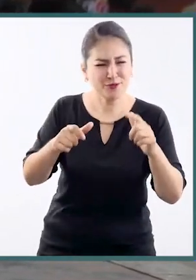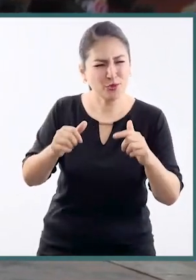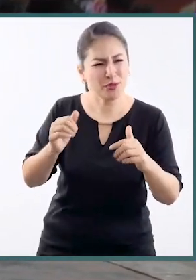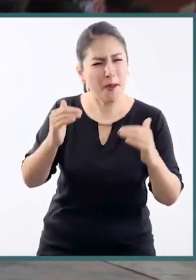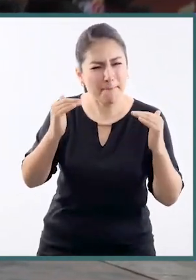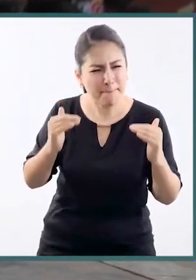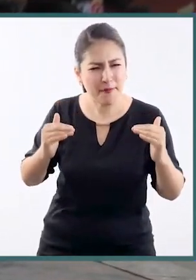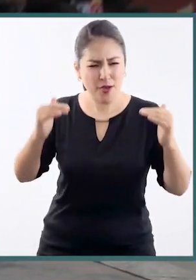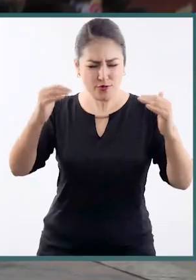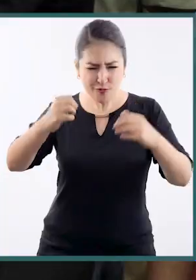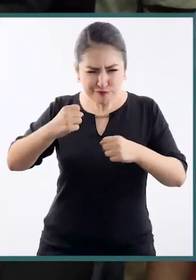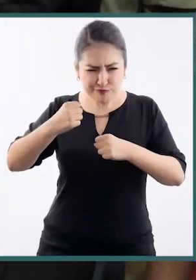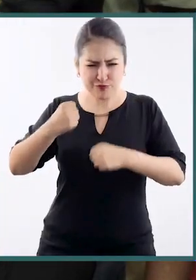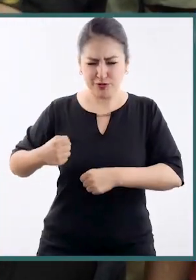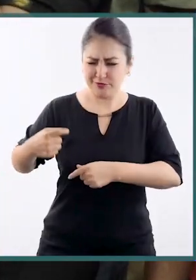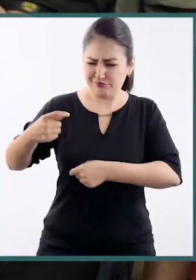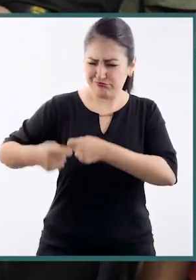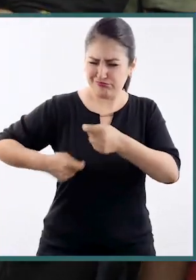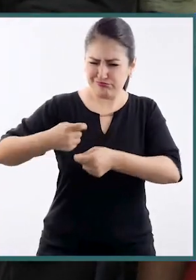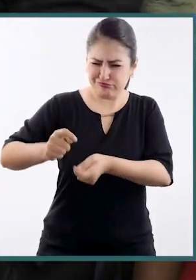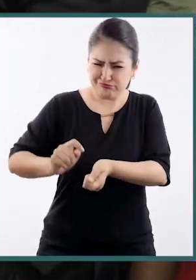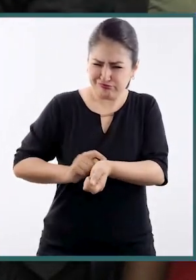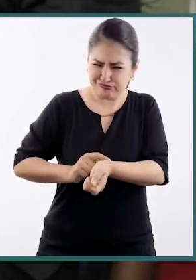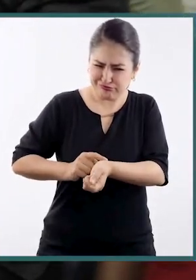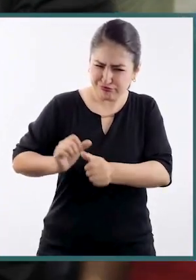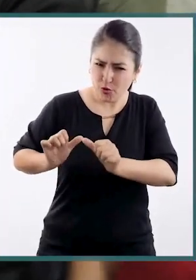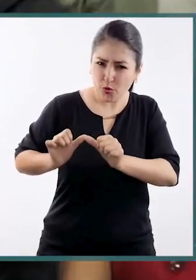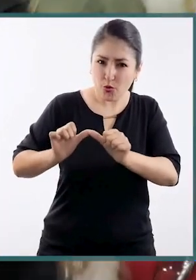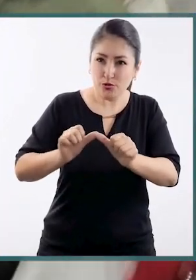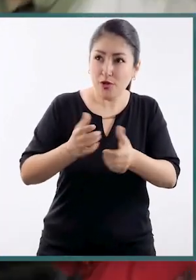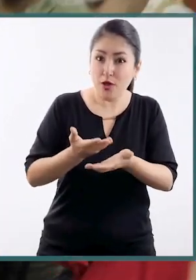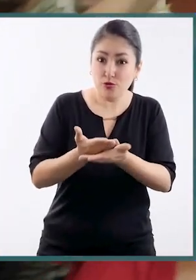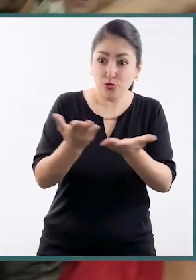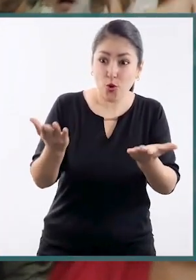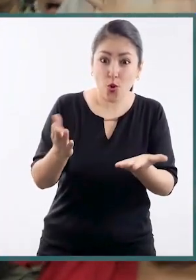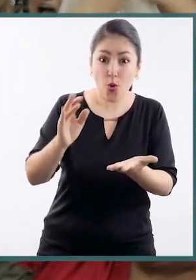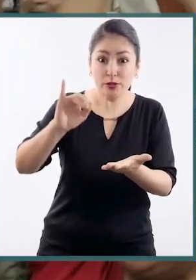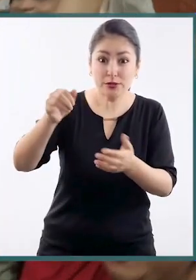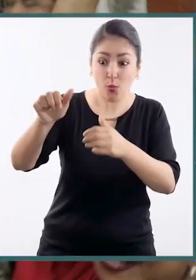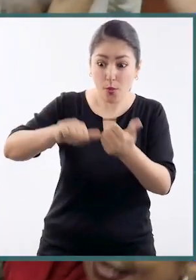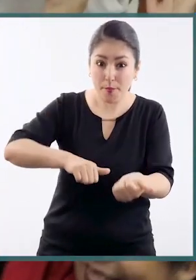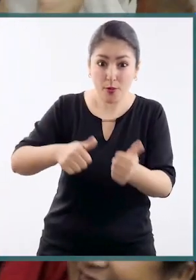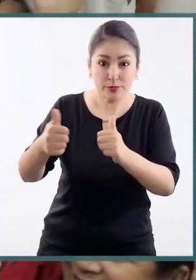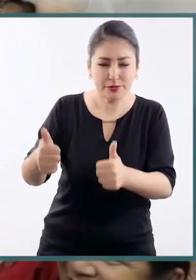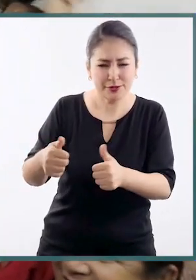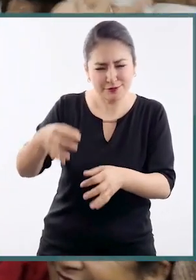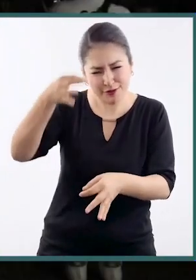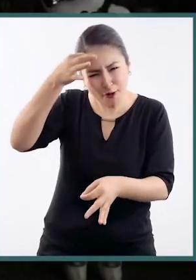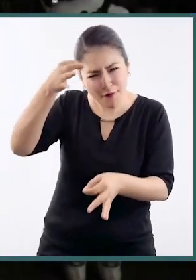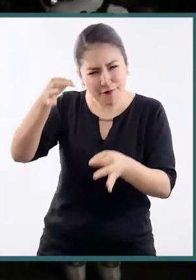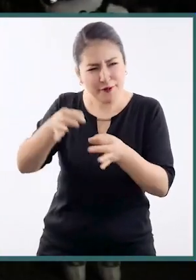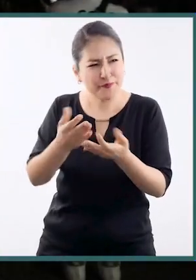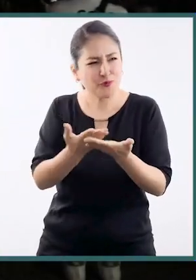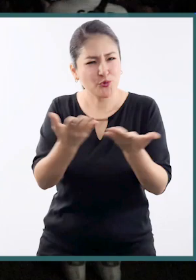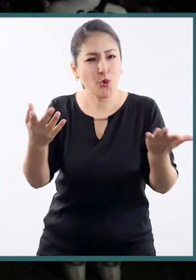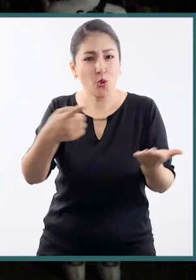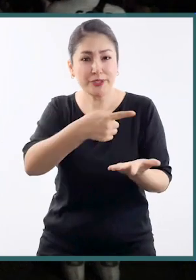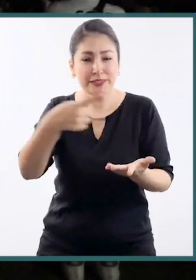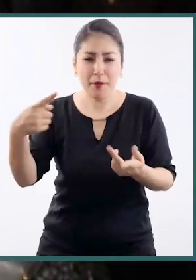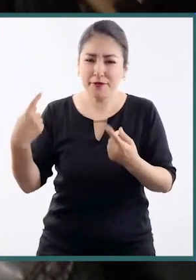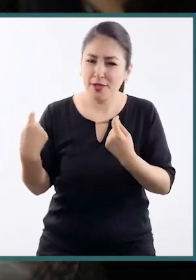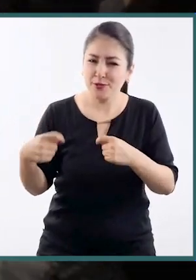la fortaleza de los mayores que cosechan sus tradiciones y la fe por San Juan en una semana turística